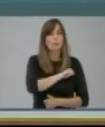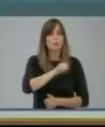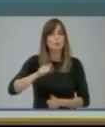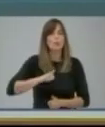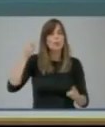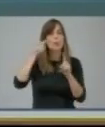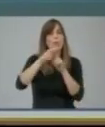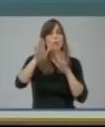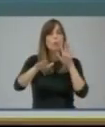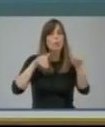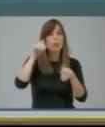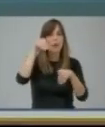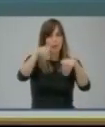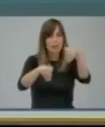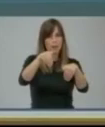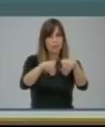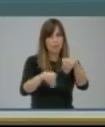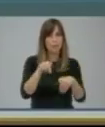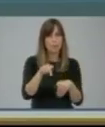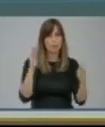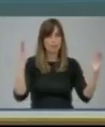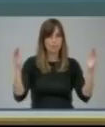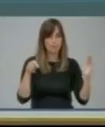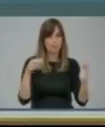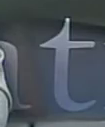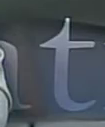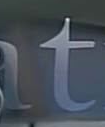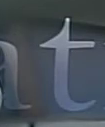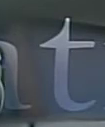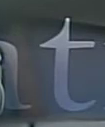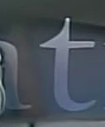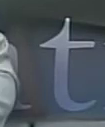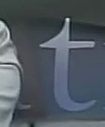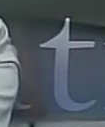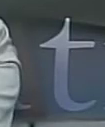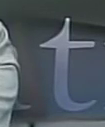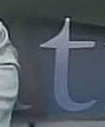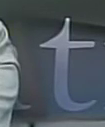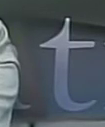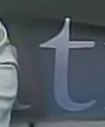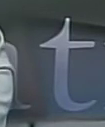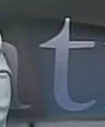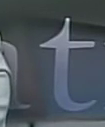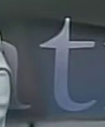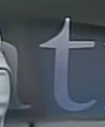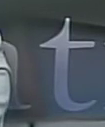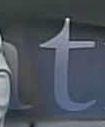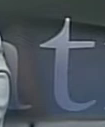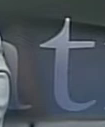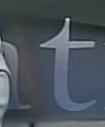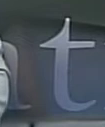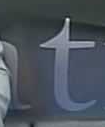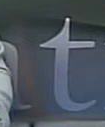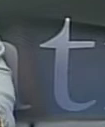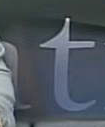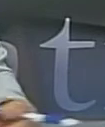las elecciones en estas entidades el vicepresidente decantado también ha defendido hoy a la rectora de la uib